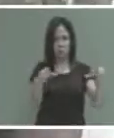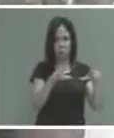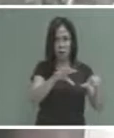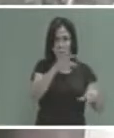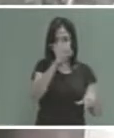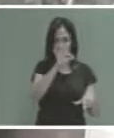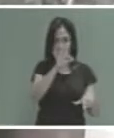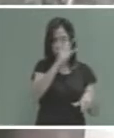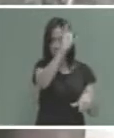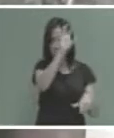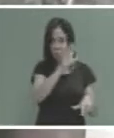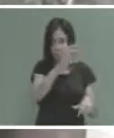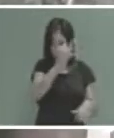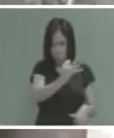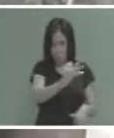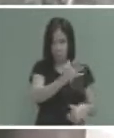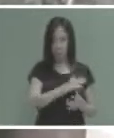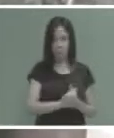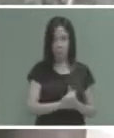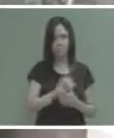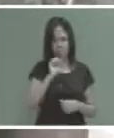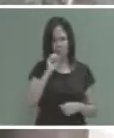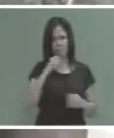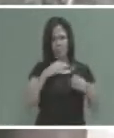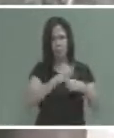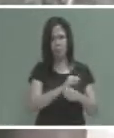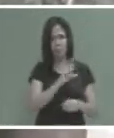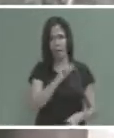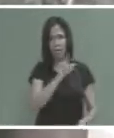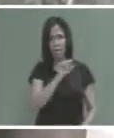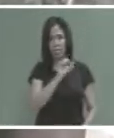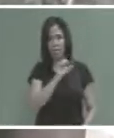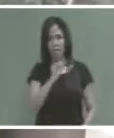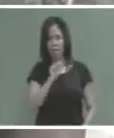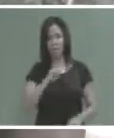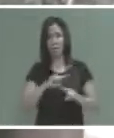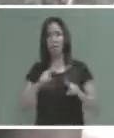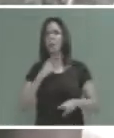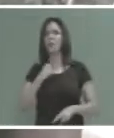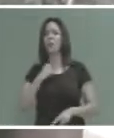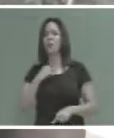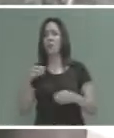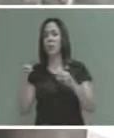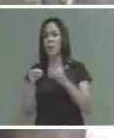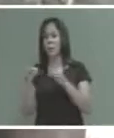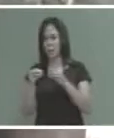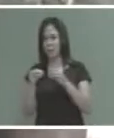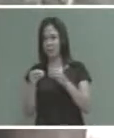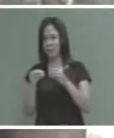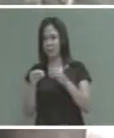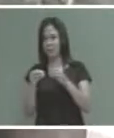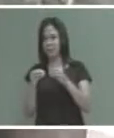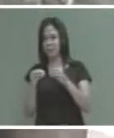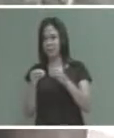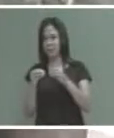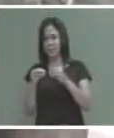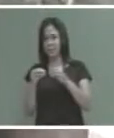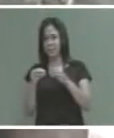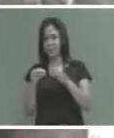libre. Yo he expuesto en galerías en Dallas y en Fort Worth en colectivas, pero me llamaba mucho más la atención estas tendencias